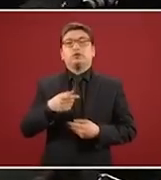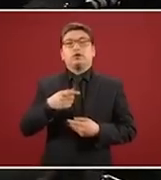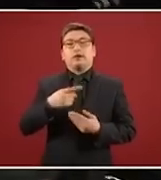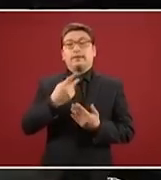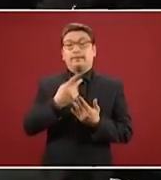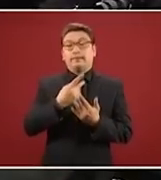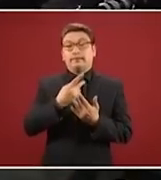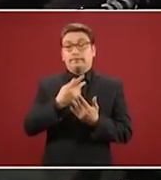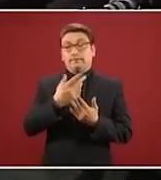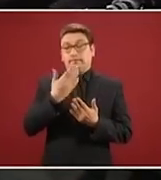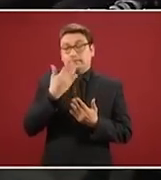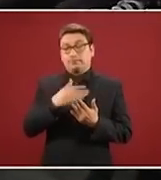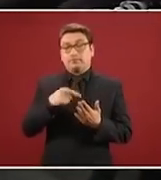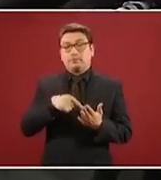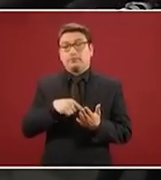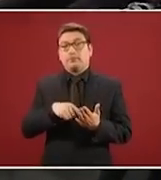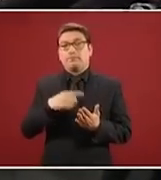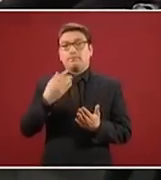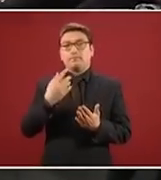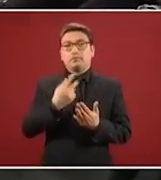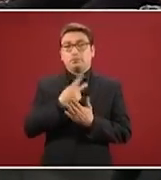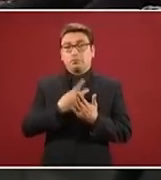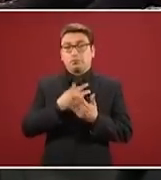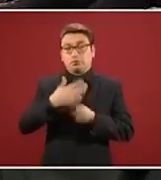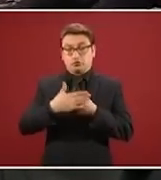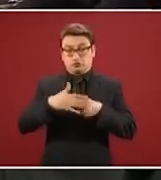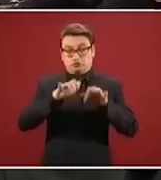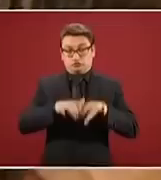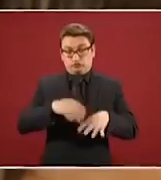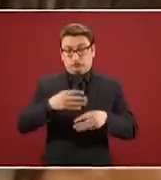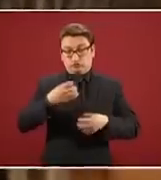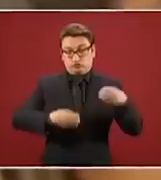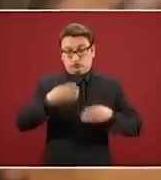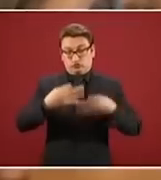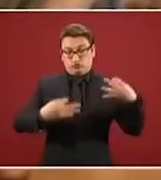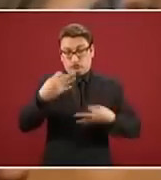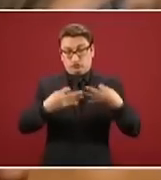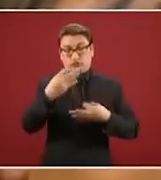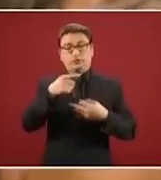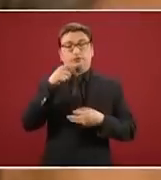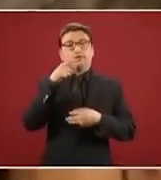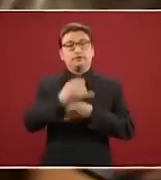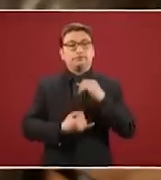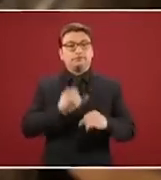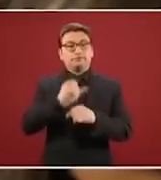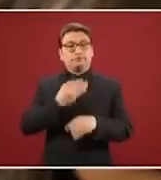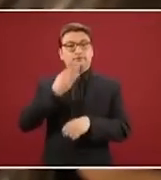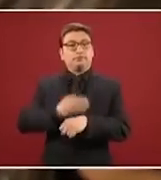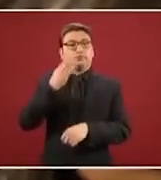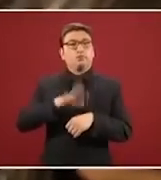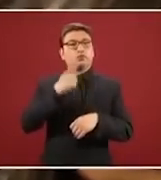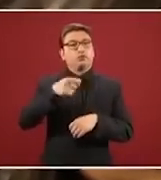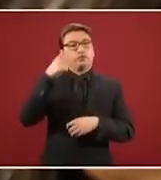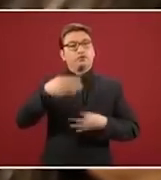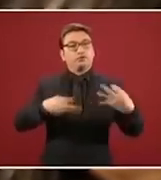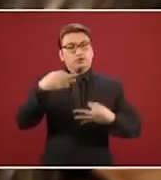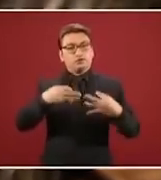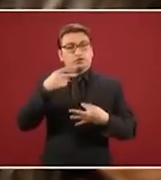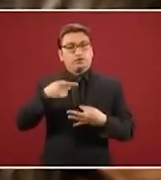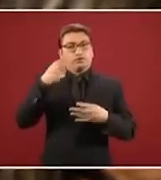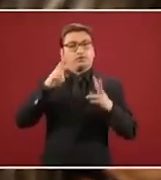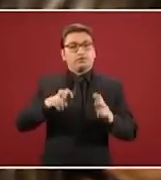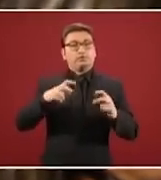este de esta figura que se va a ir a poner ante la corte penal internacional lo pregunto porque la corte es un tribunal para juzgar a